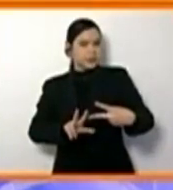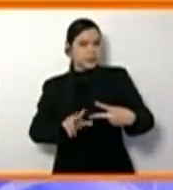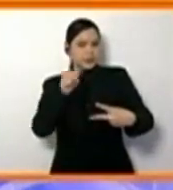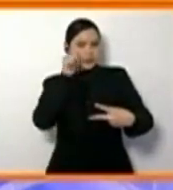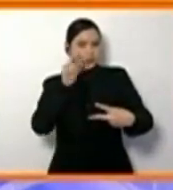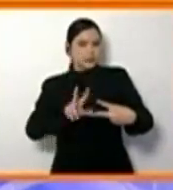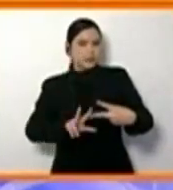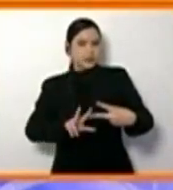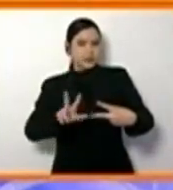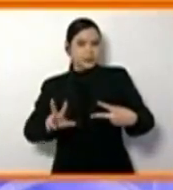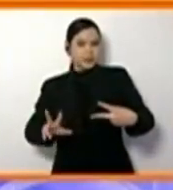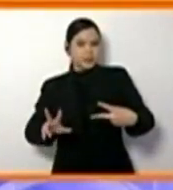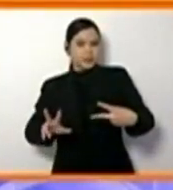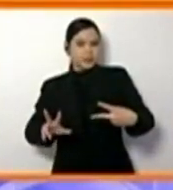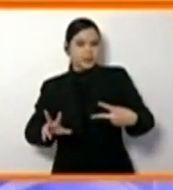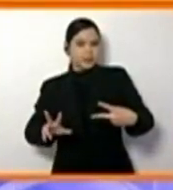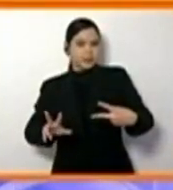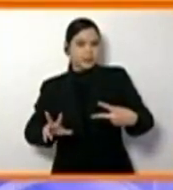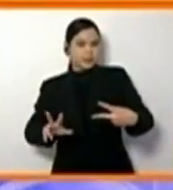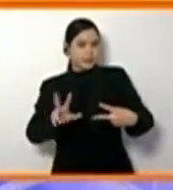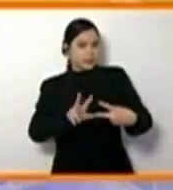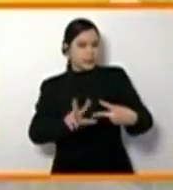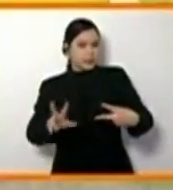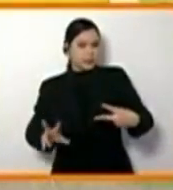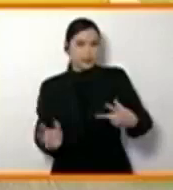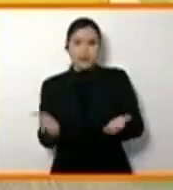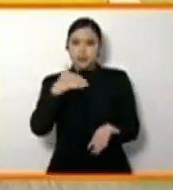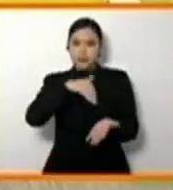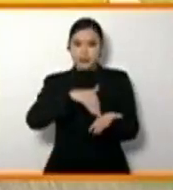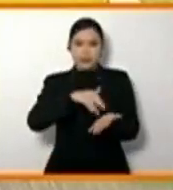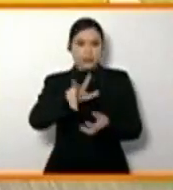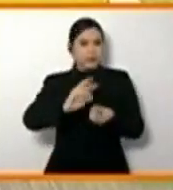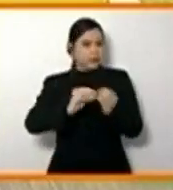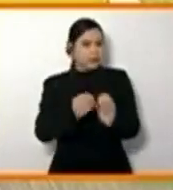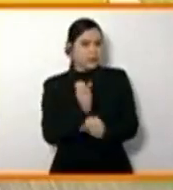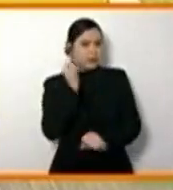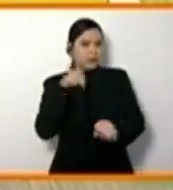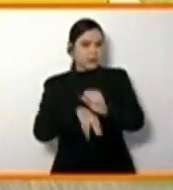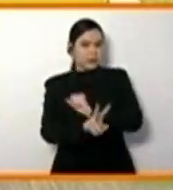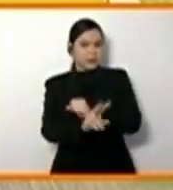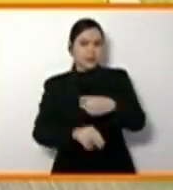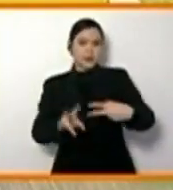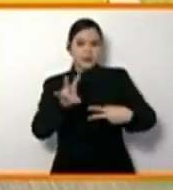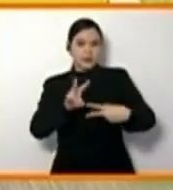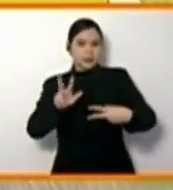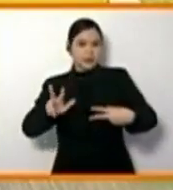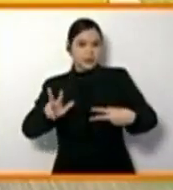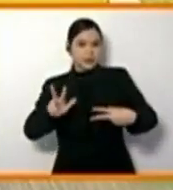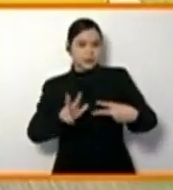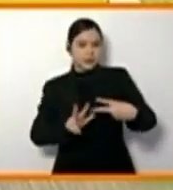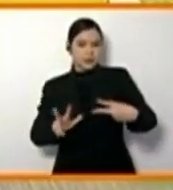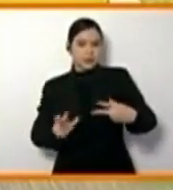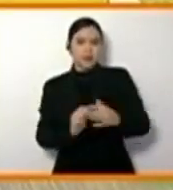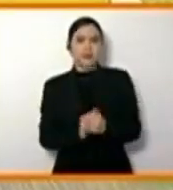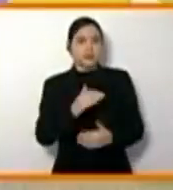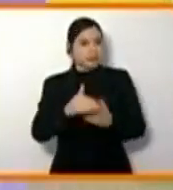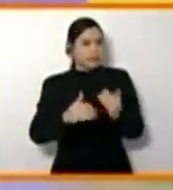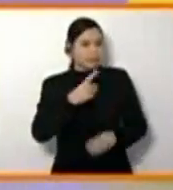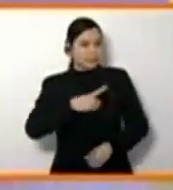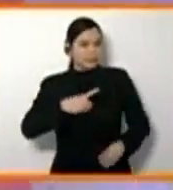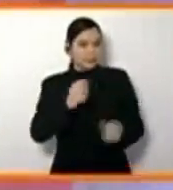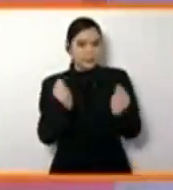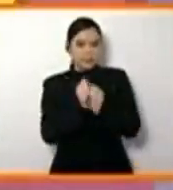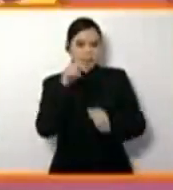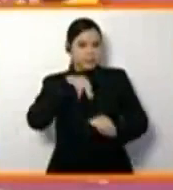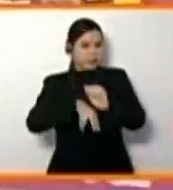Atentos porque es el 3. Este es un número ganador, es el 33. Los números premiados son el 73 y el 33. Continuamos la diversión